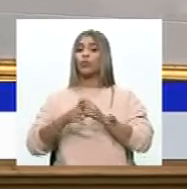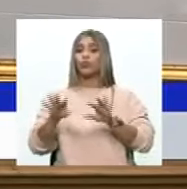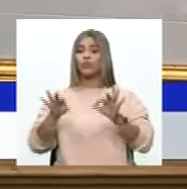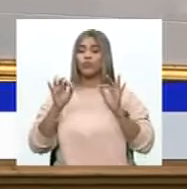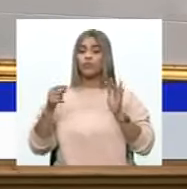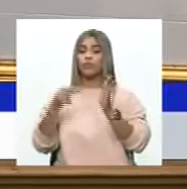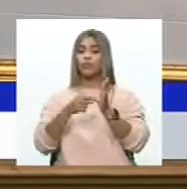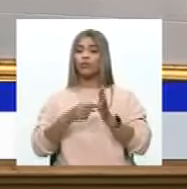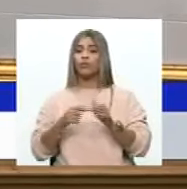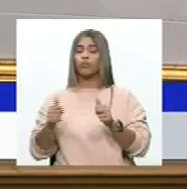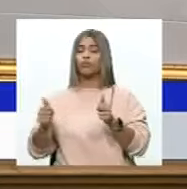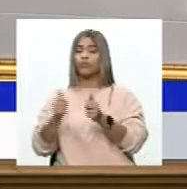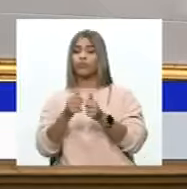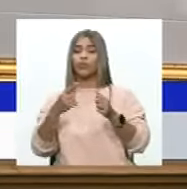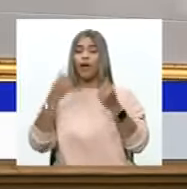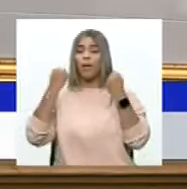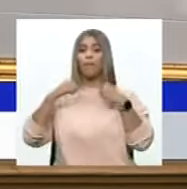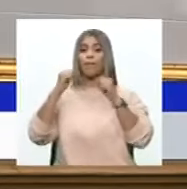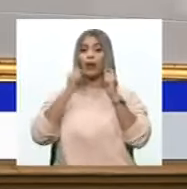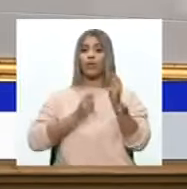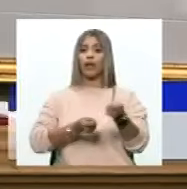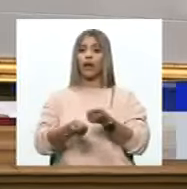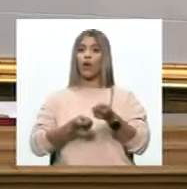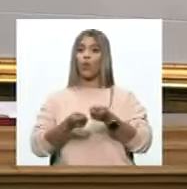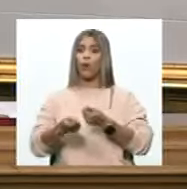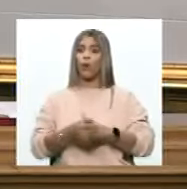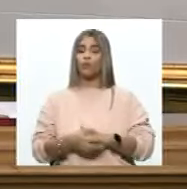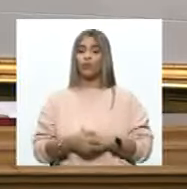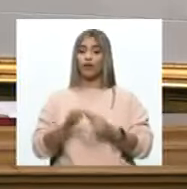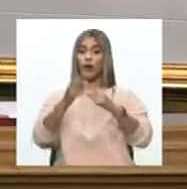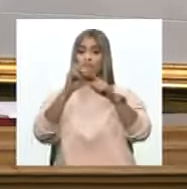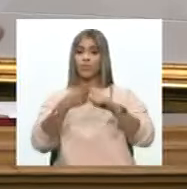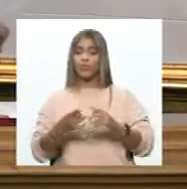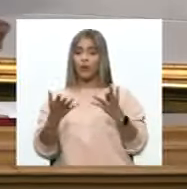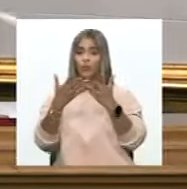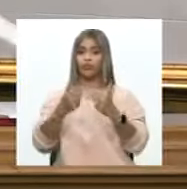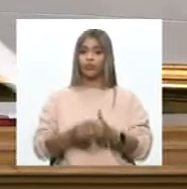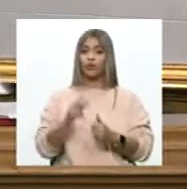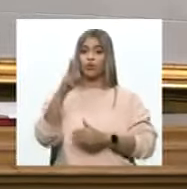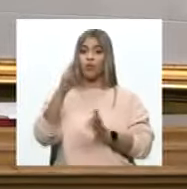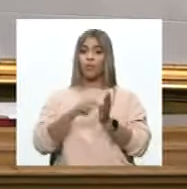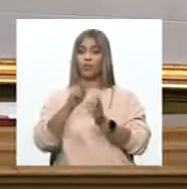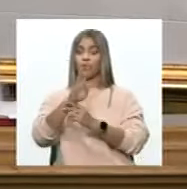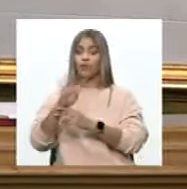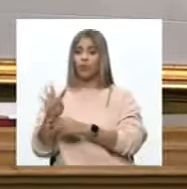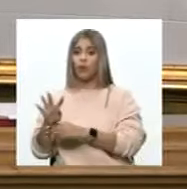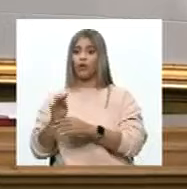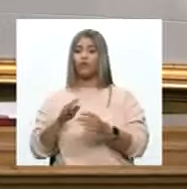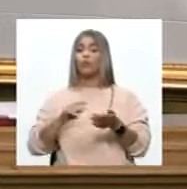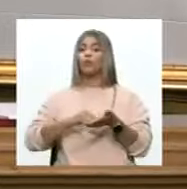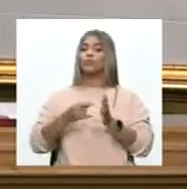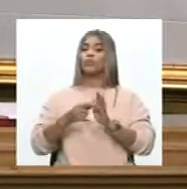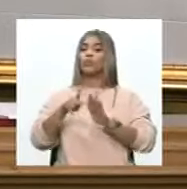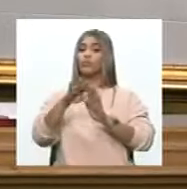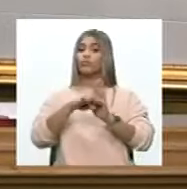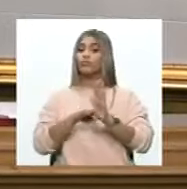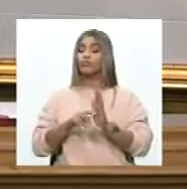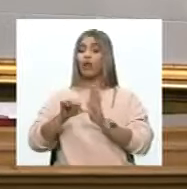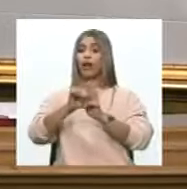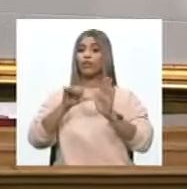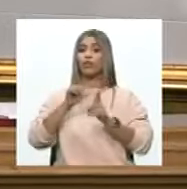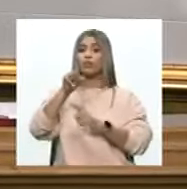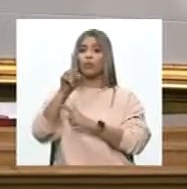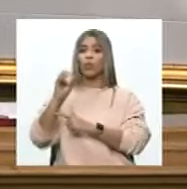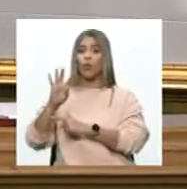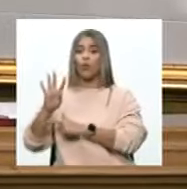Endeudamiento Complementaria para el Ejercicio Económico Financiero 2024, de acuerdo a lo establecido en el artículo 104